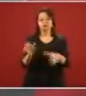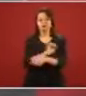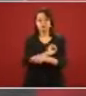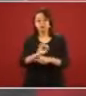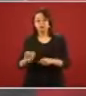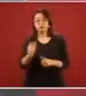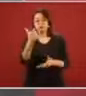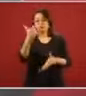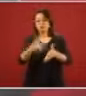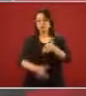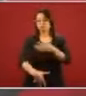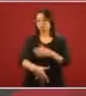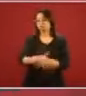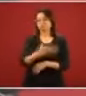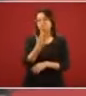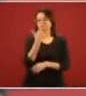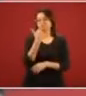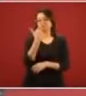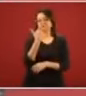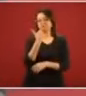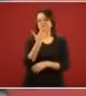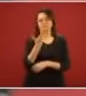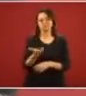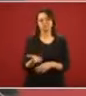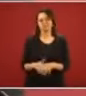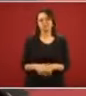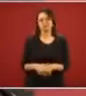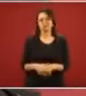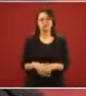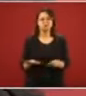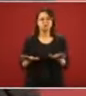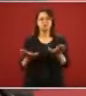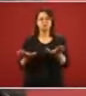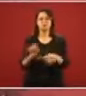sencillos, no son avionetas